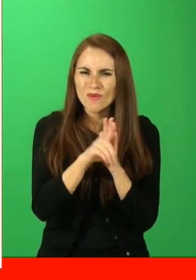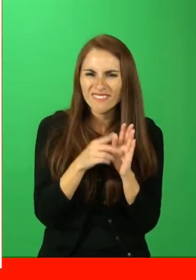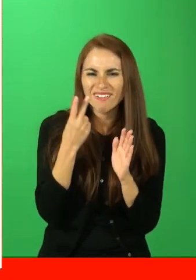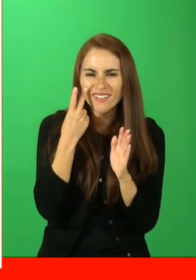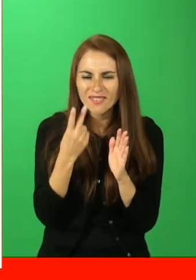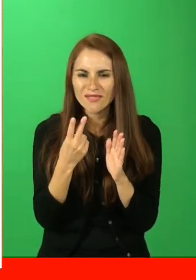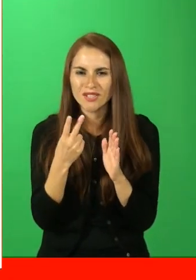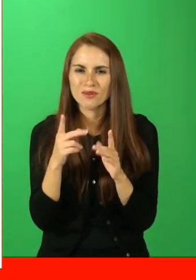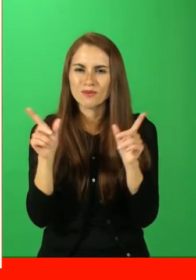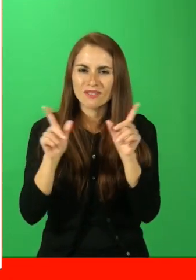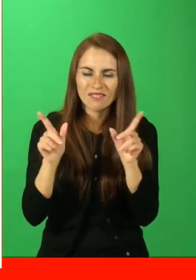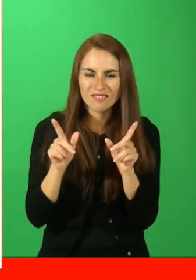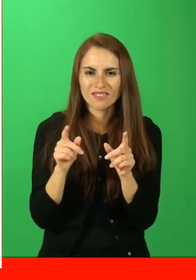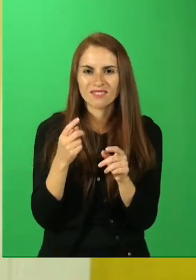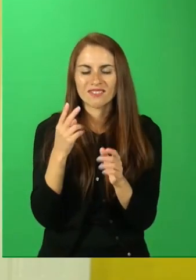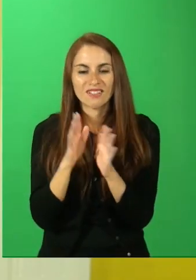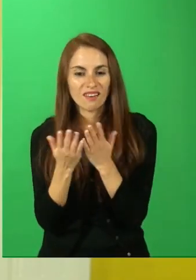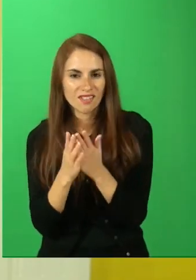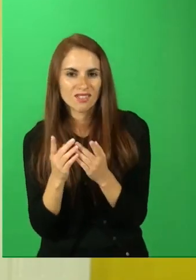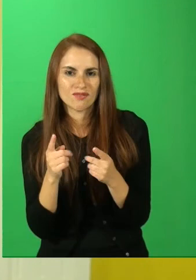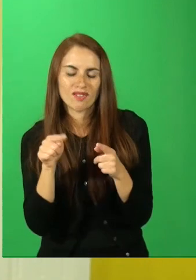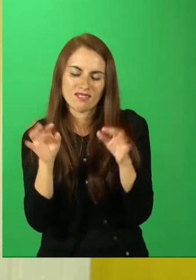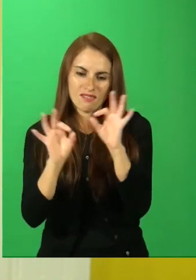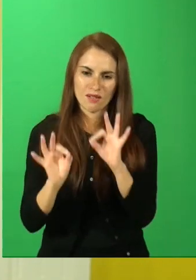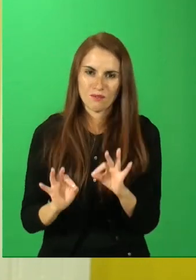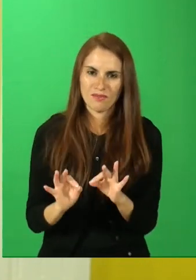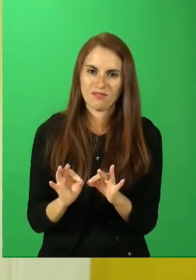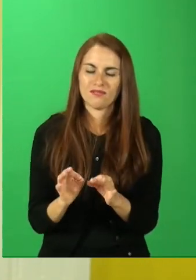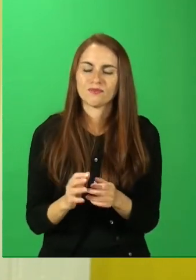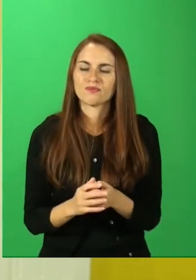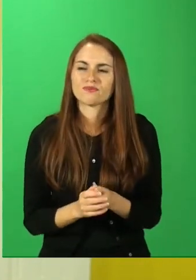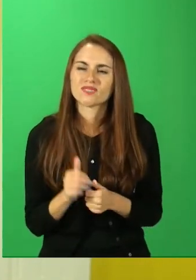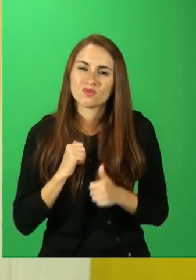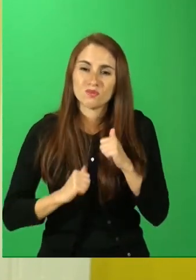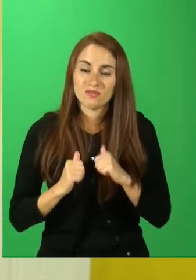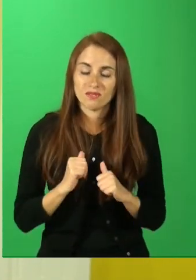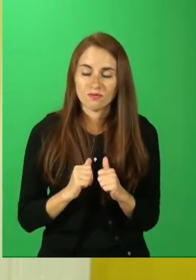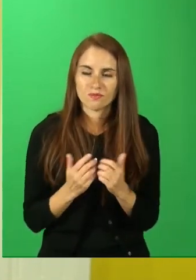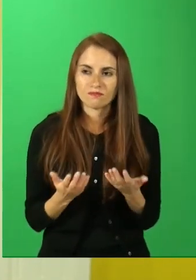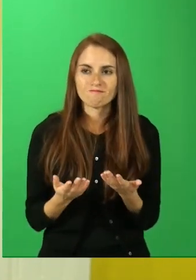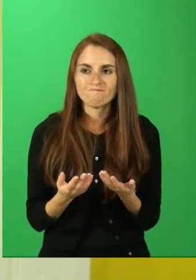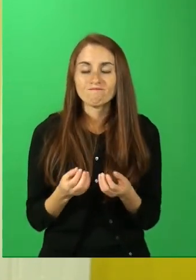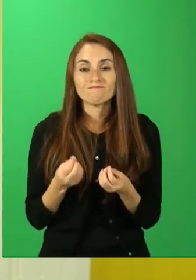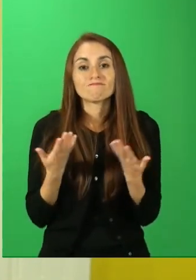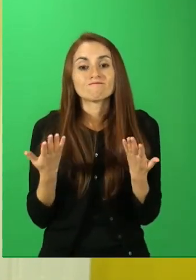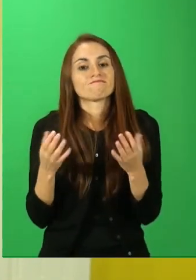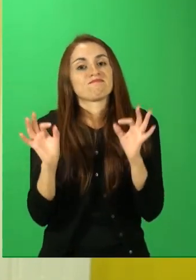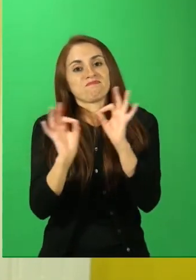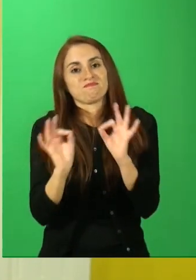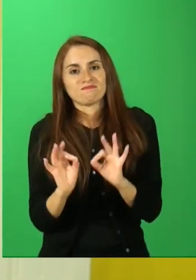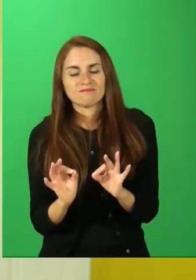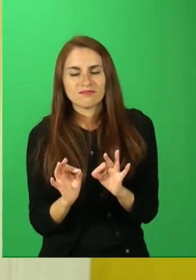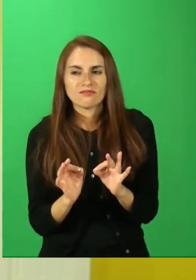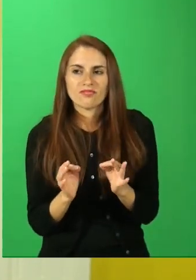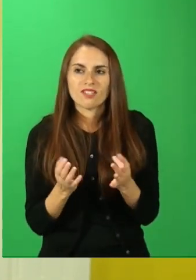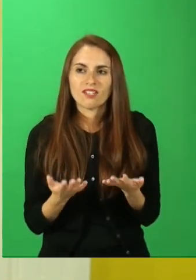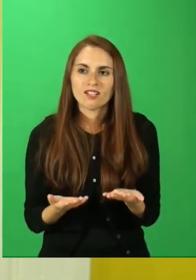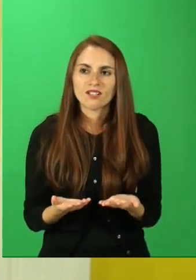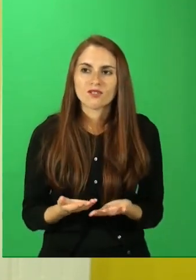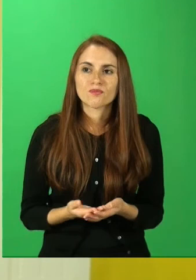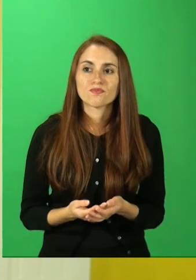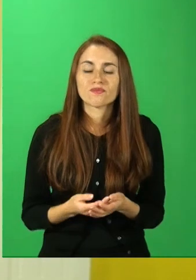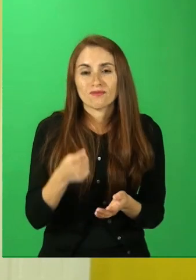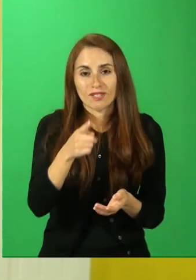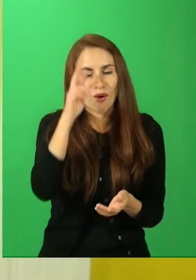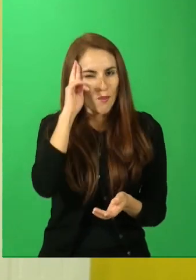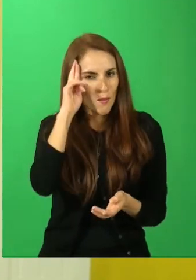y televisión y libros. Bueno, eso es en general lo que quería explicarles el día de hoy. No